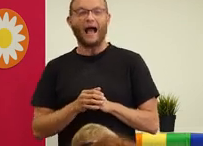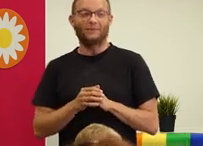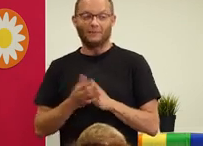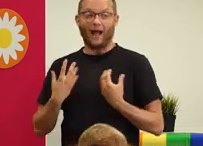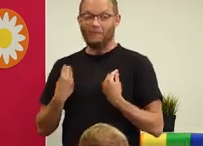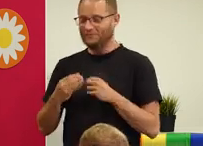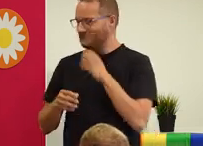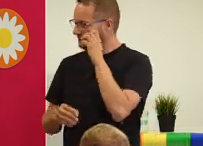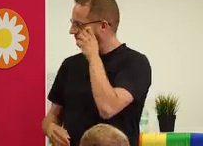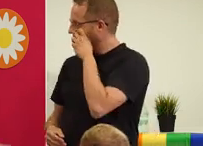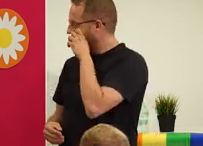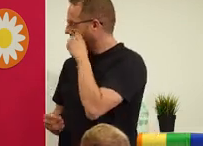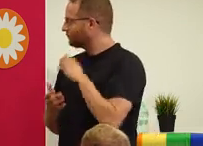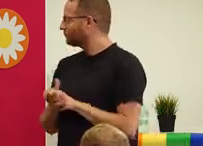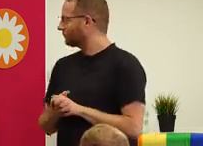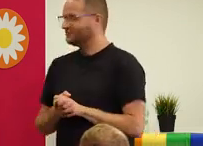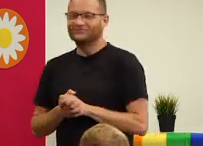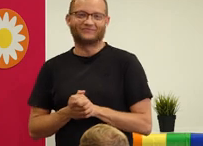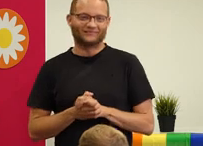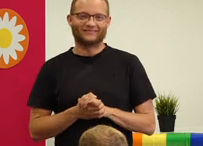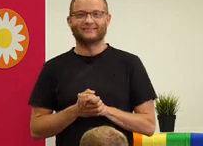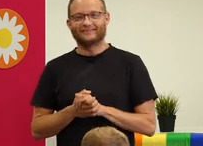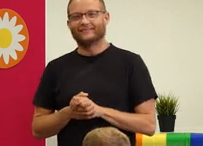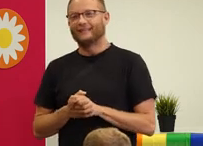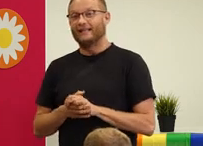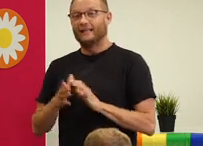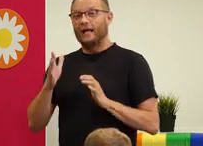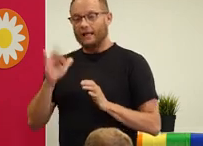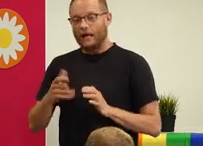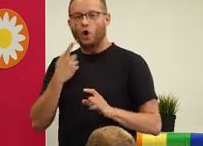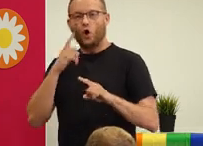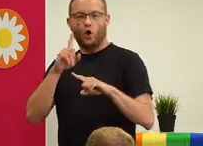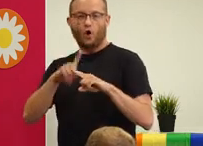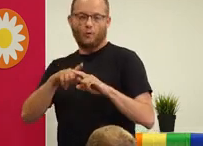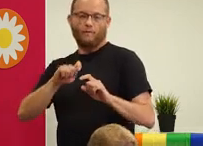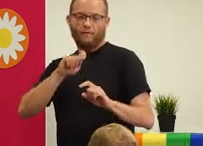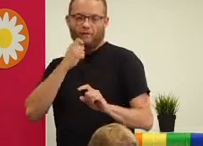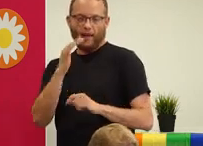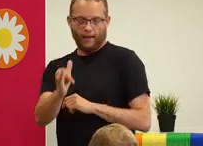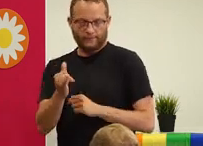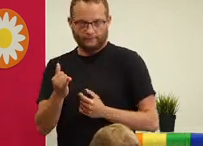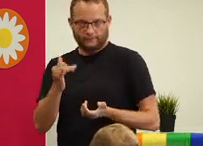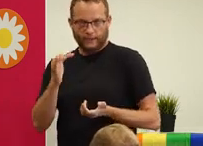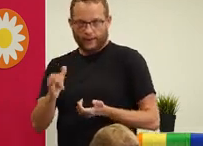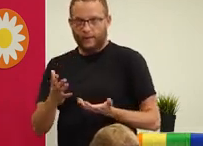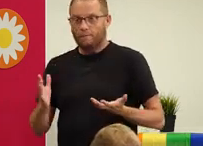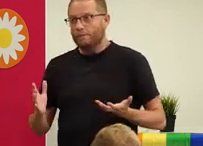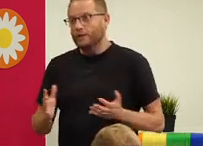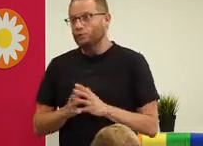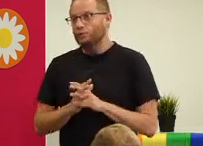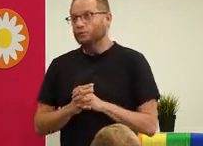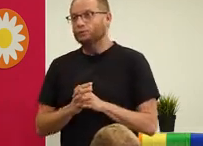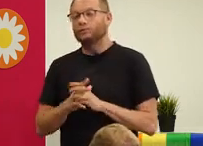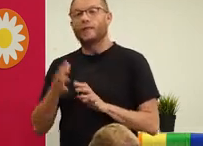Pero la cosa es... Y obvio que hay homofobia que existe, pero el hecho